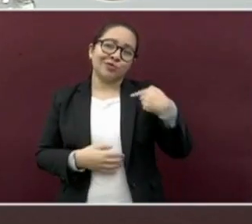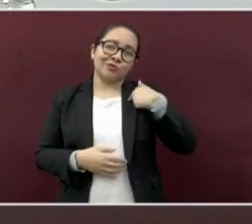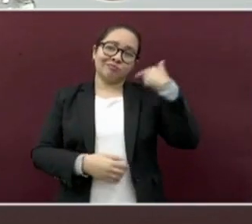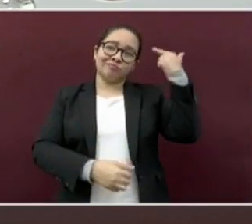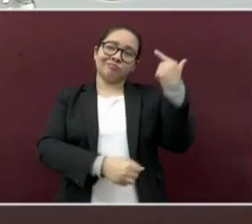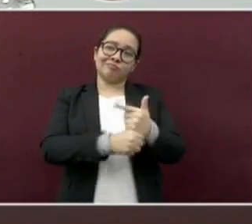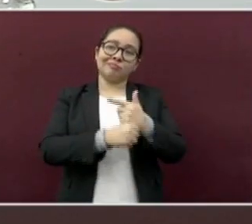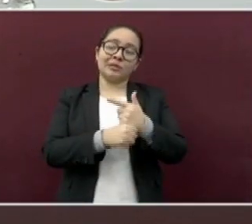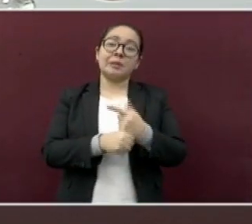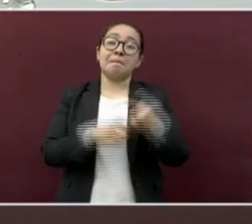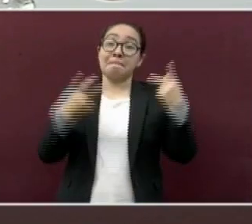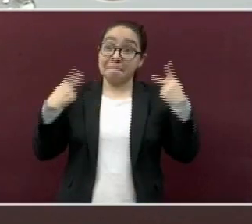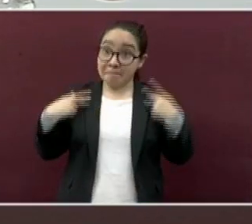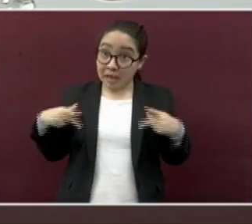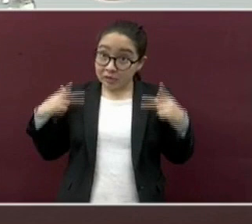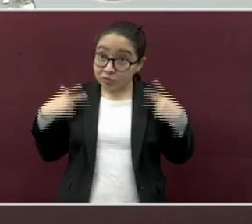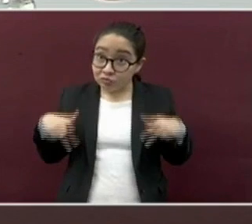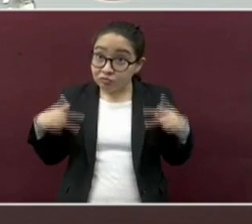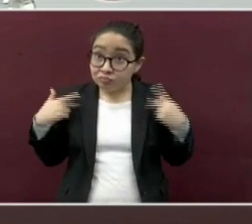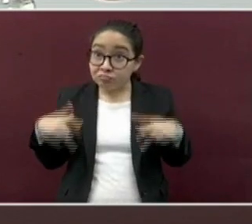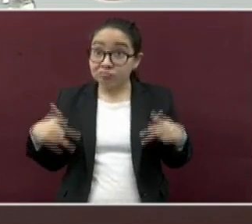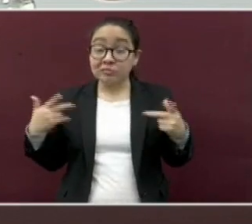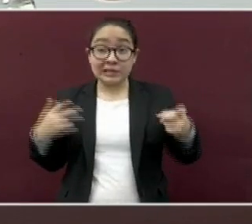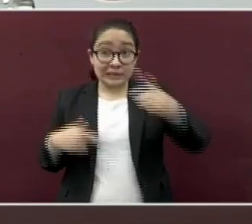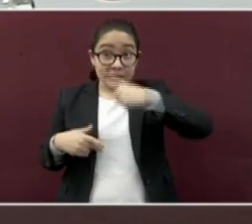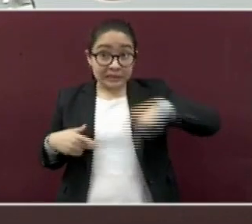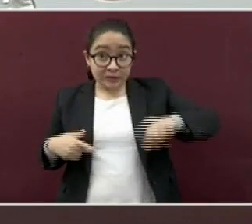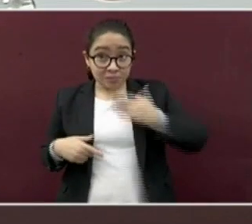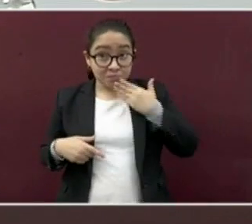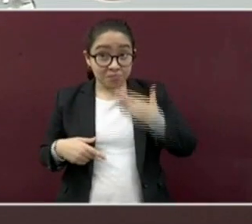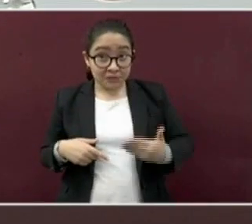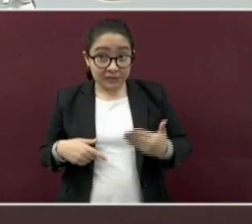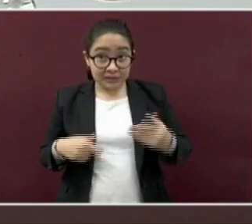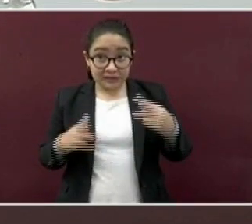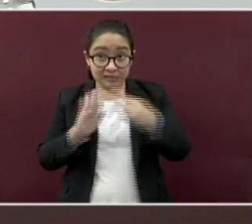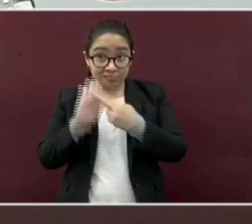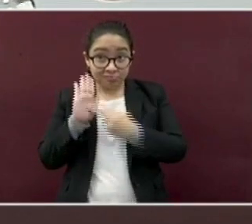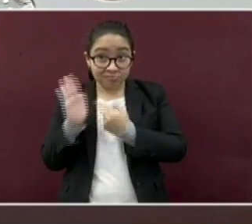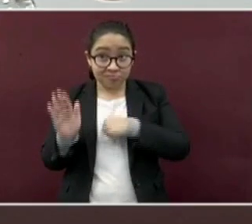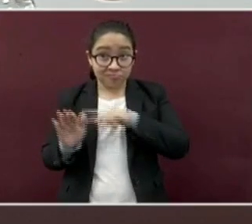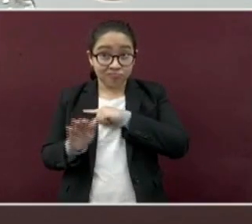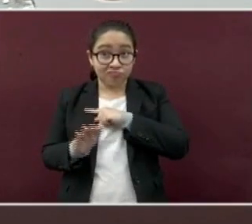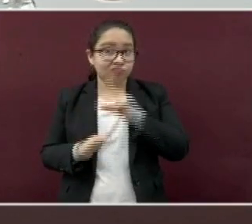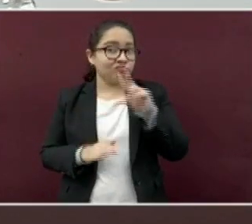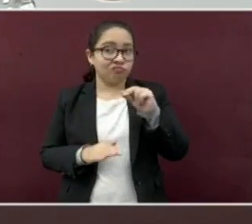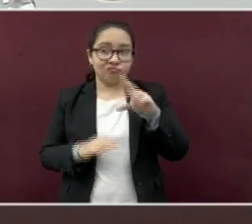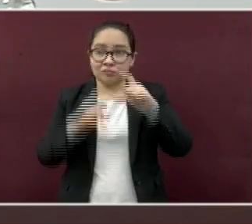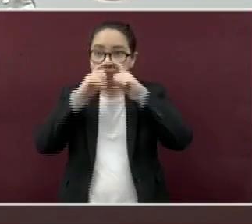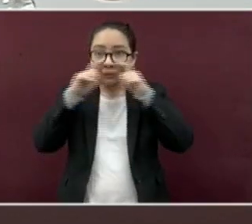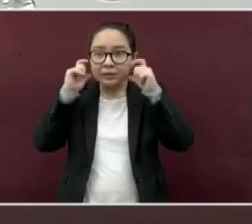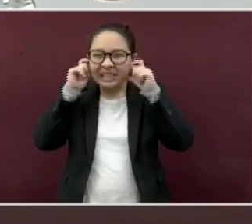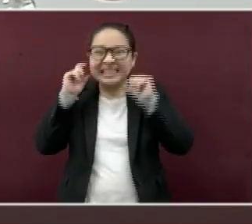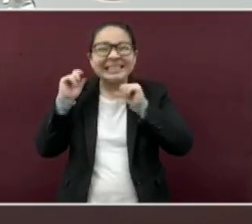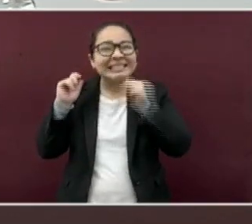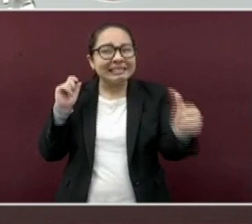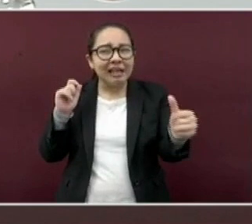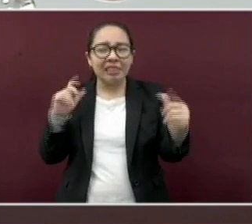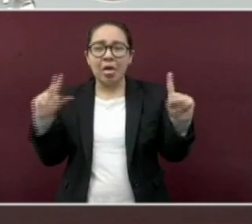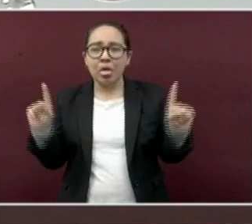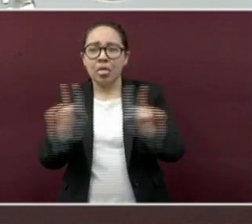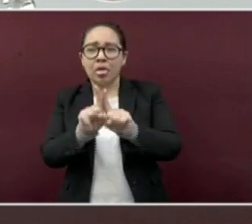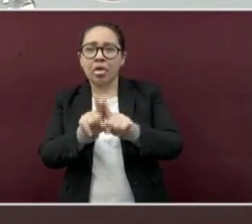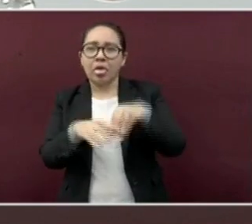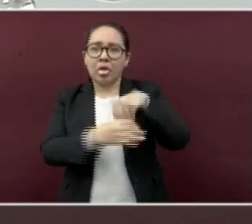observado a personas que no llevan a cabo la sana distancia, el uso correcto del cubrebocas y